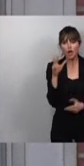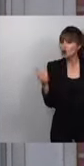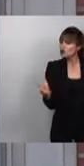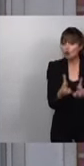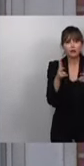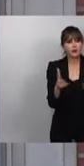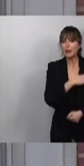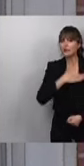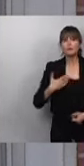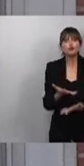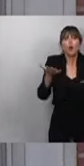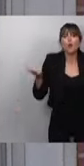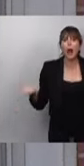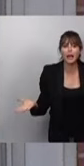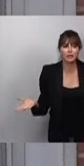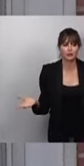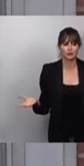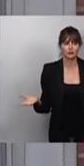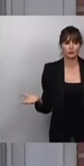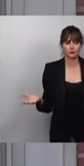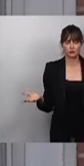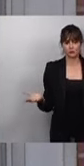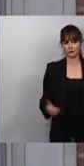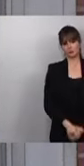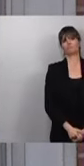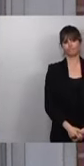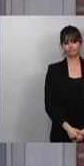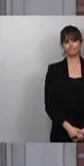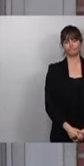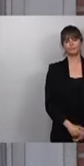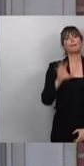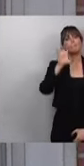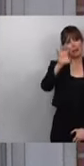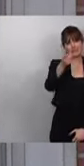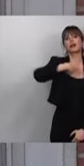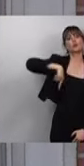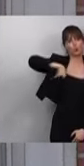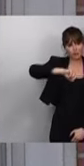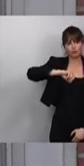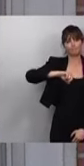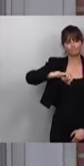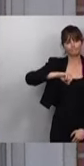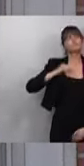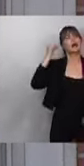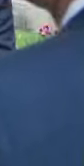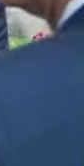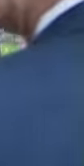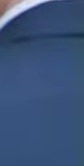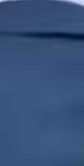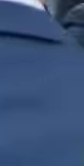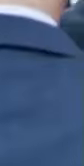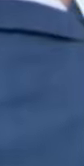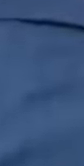inconstitucional no me cabe la menor duda que lo volvería a hacer otra vez nuevamente como él muy bien ha dicho y nos lo ha recordado y está dispuesto a